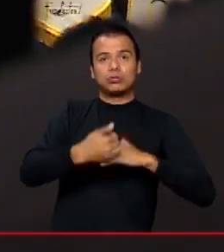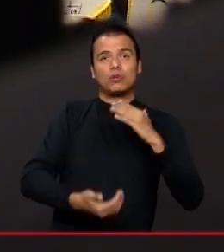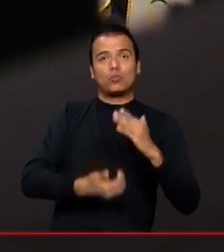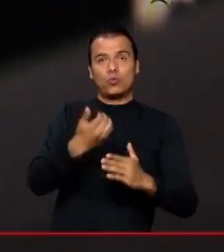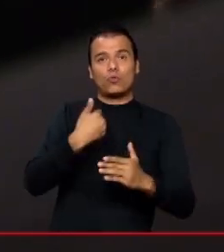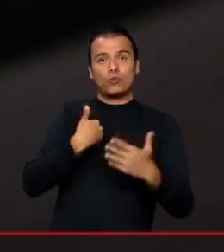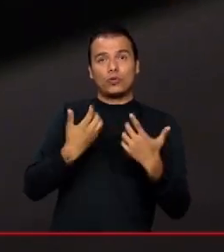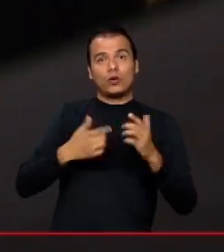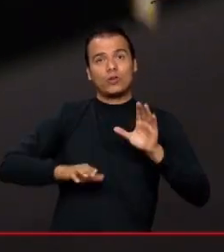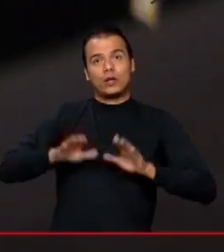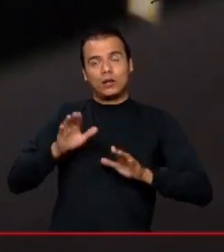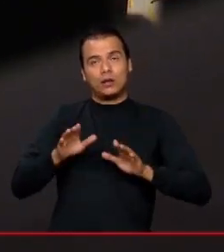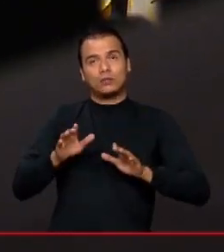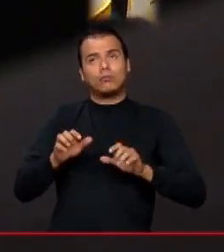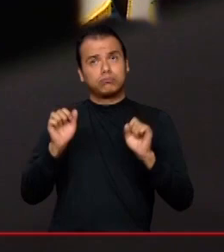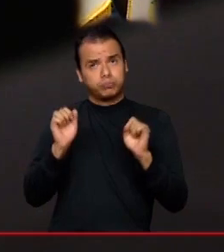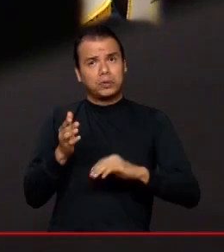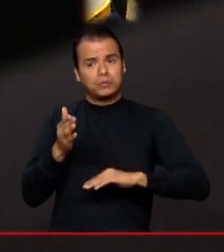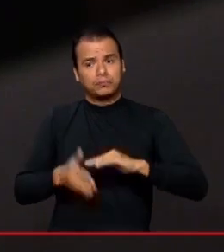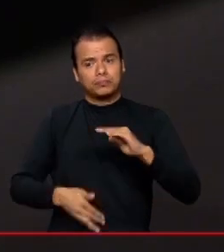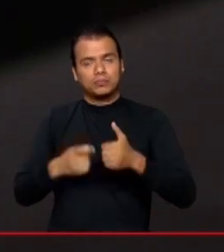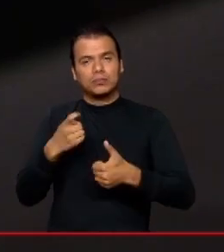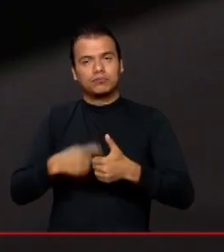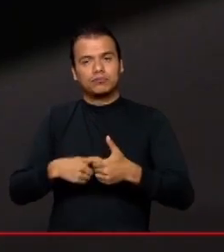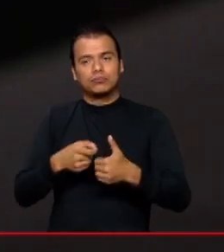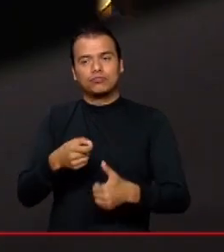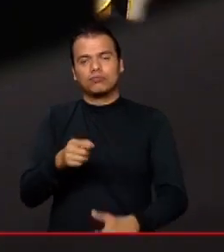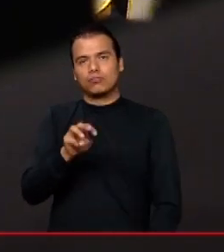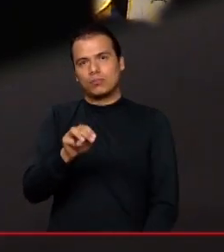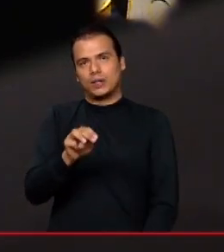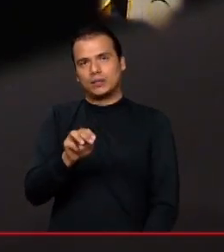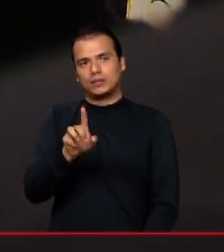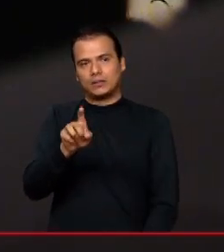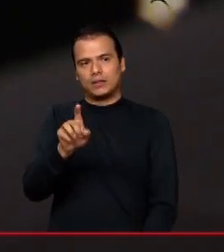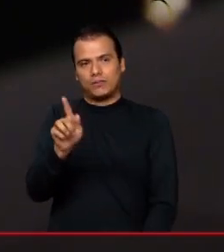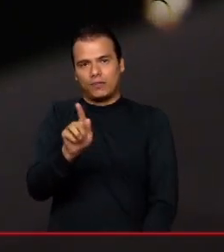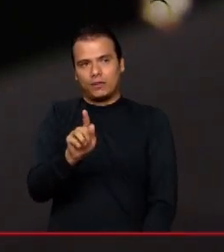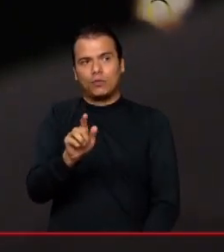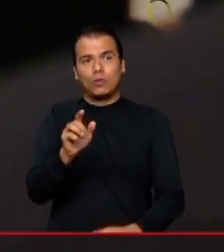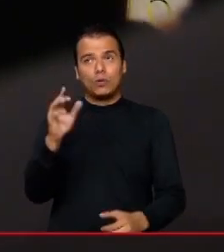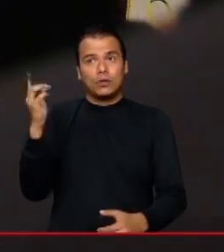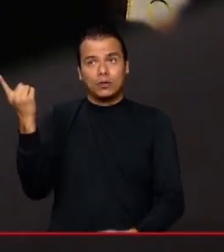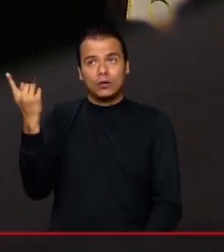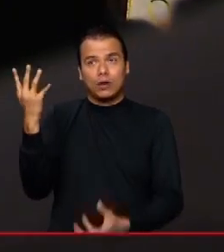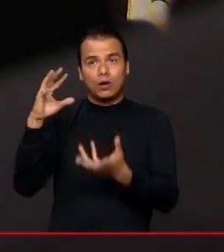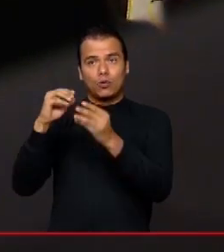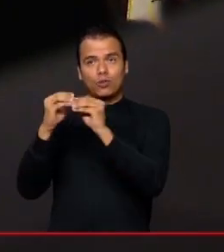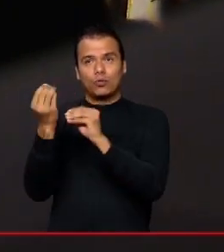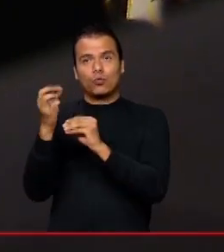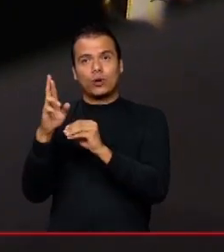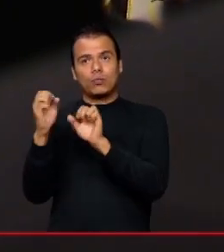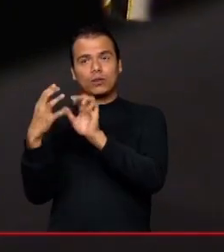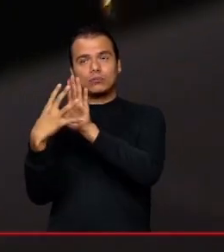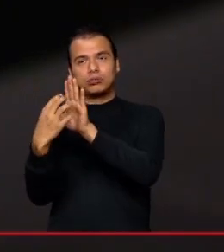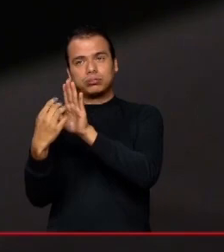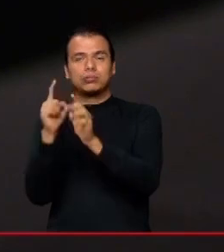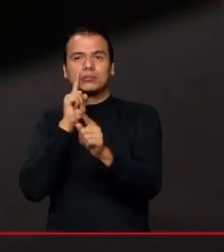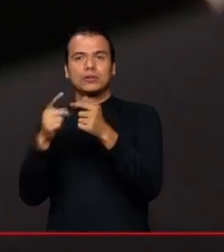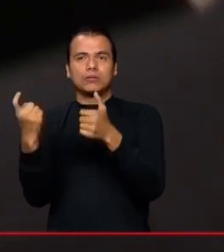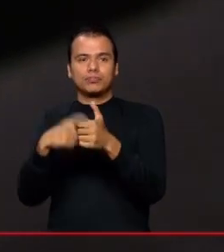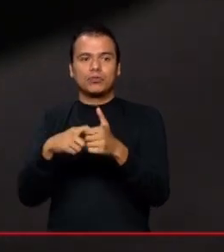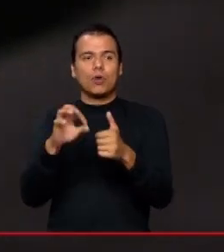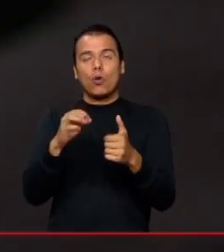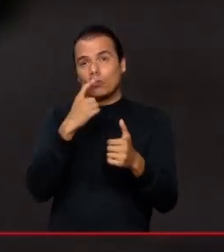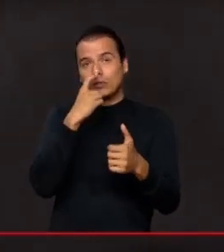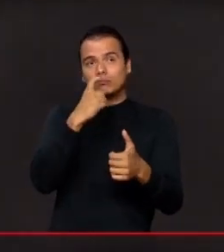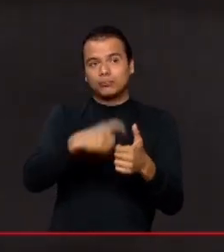Músicos interesados, ingresen a la página de la Gobernación del Valle o utilicen el código QR que aparece en la pantalla para la inscripción.